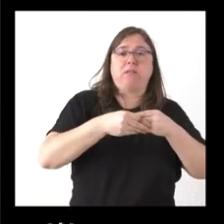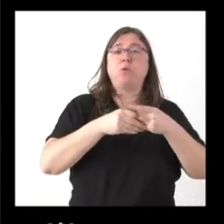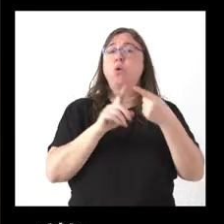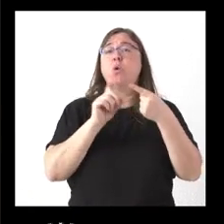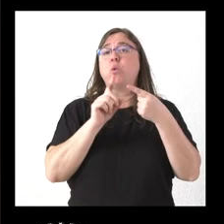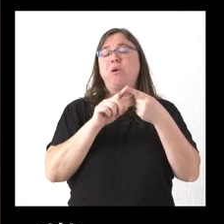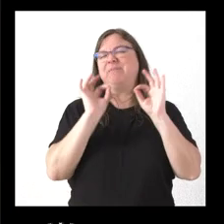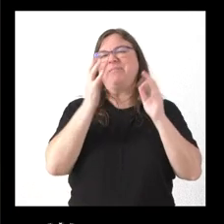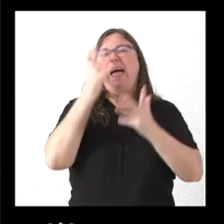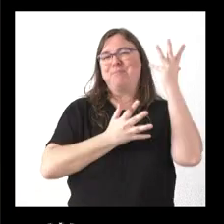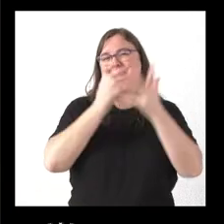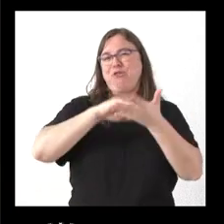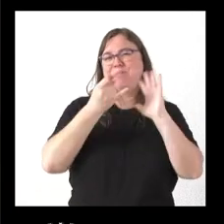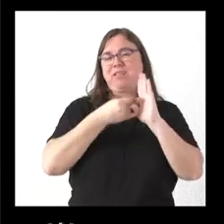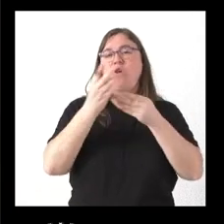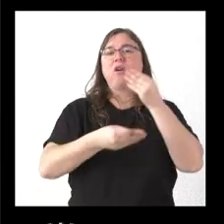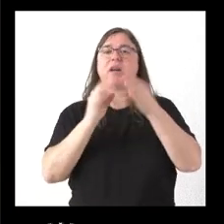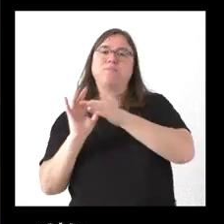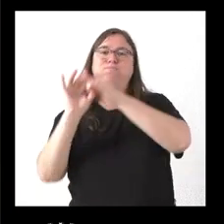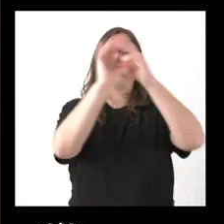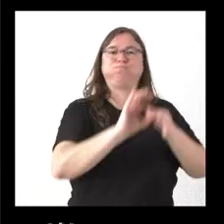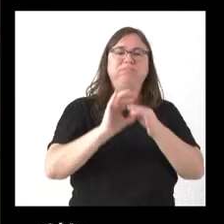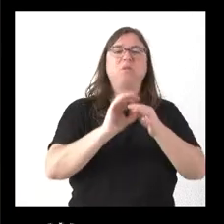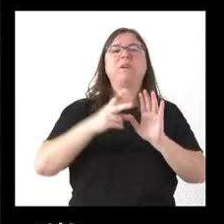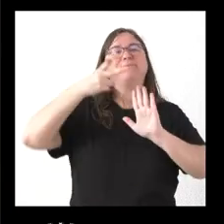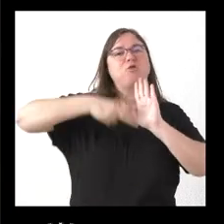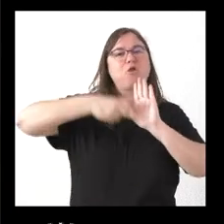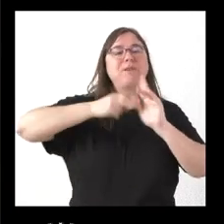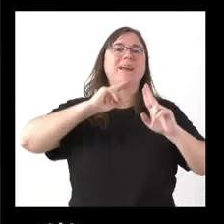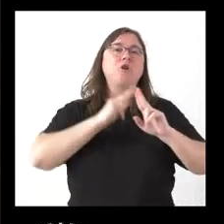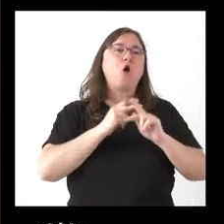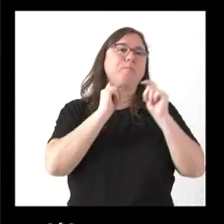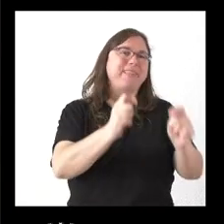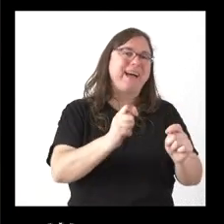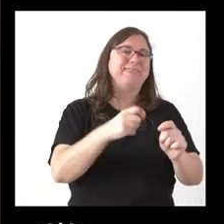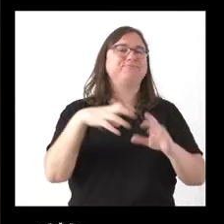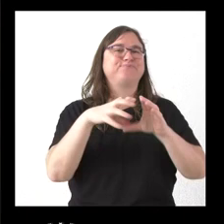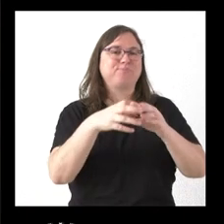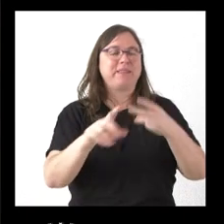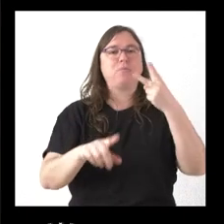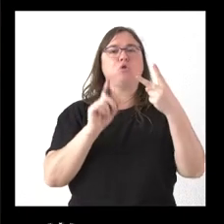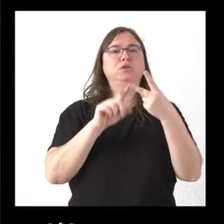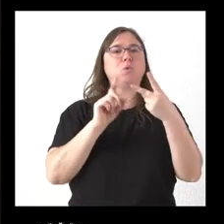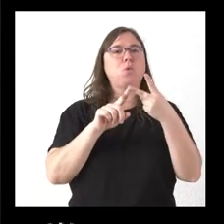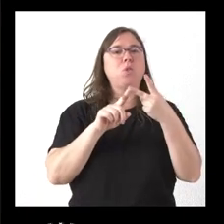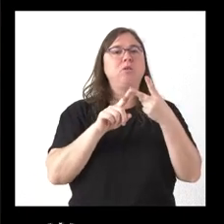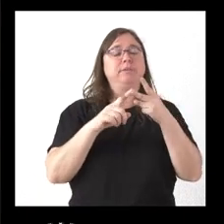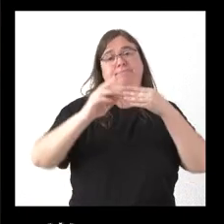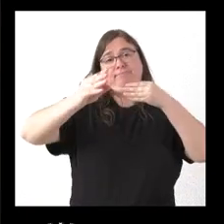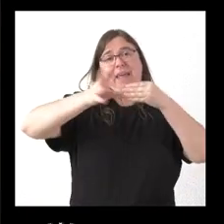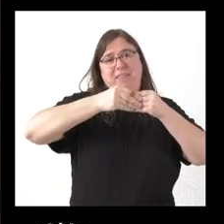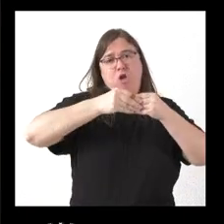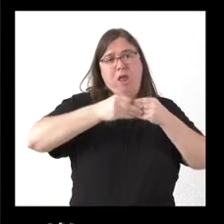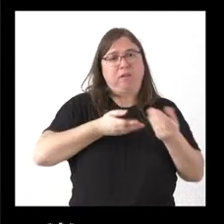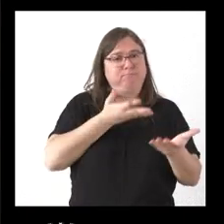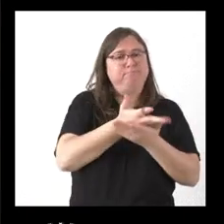administrativa y unifica las referencias normativas a la denominación del operativo la segunda disposición adicional